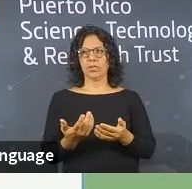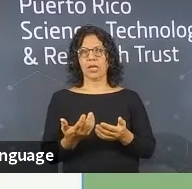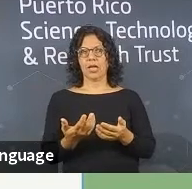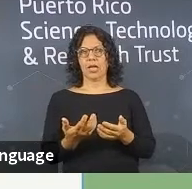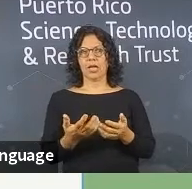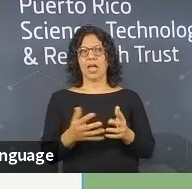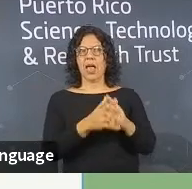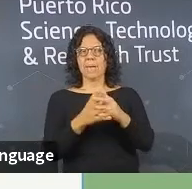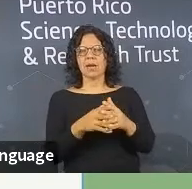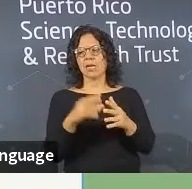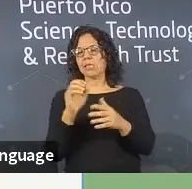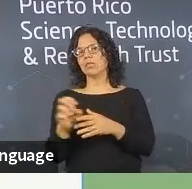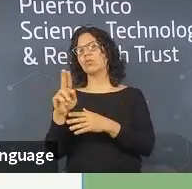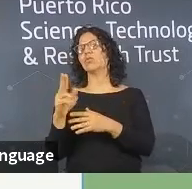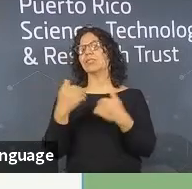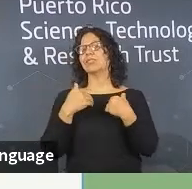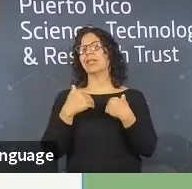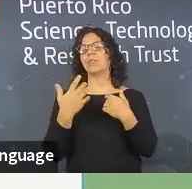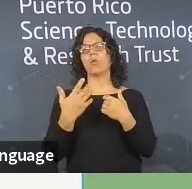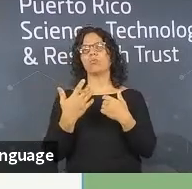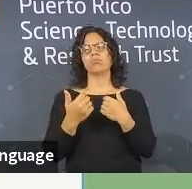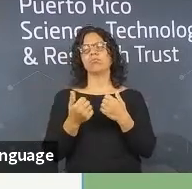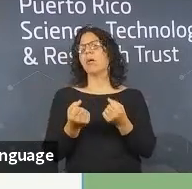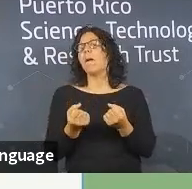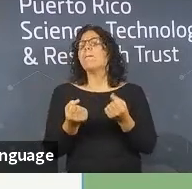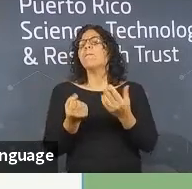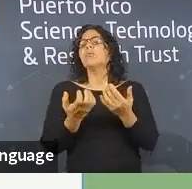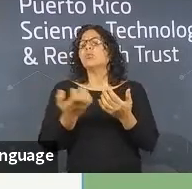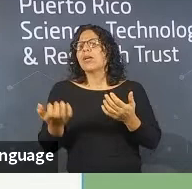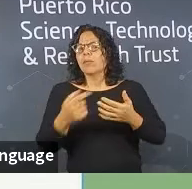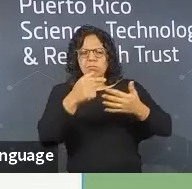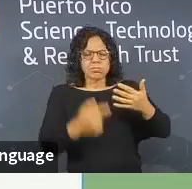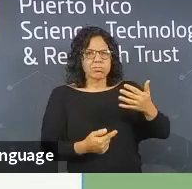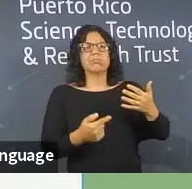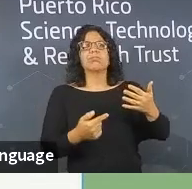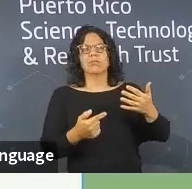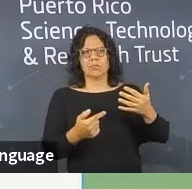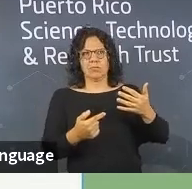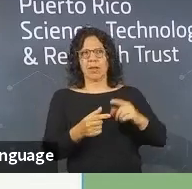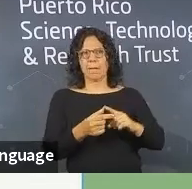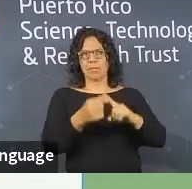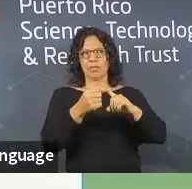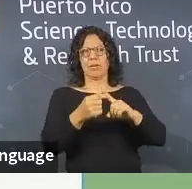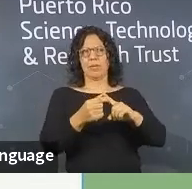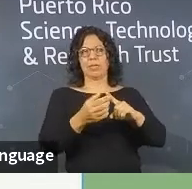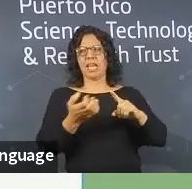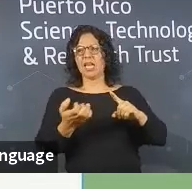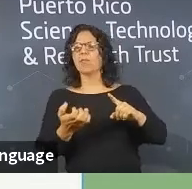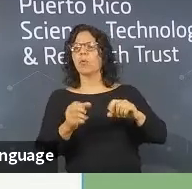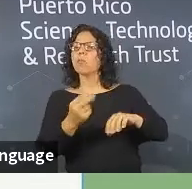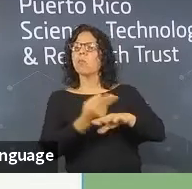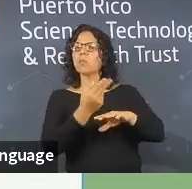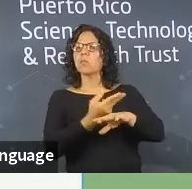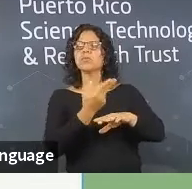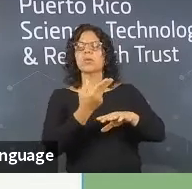los Estados Unidos contamos con una gran variedad de equipos, principalmente equipos muy útiles y